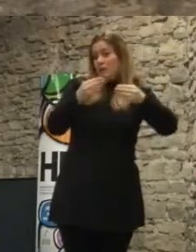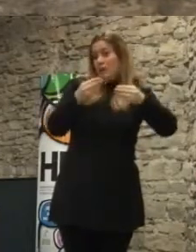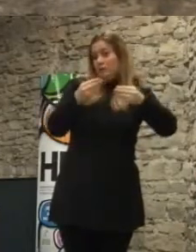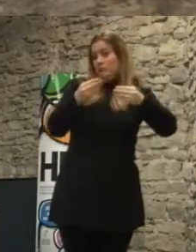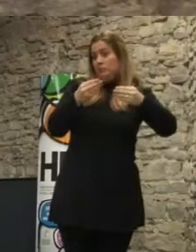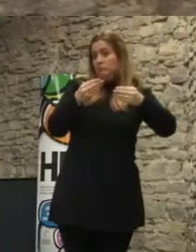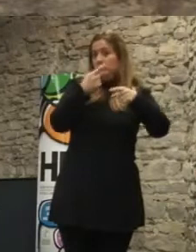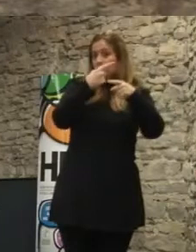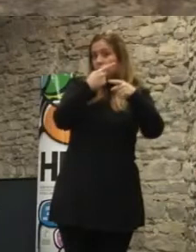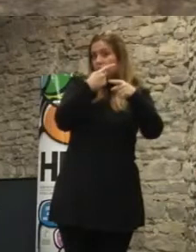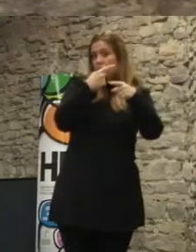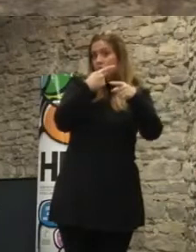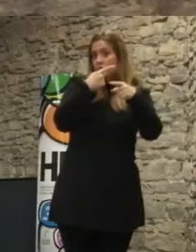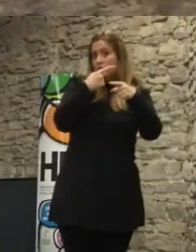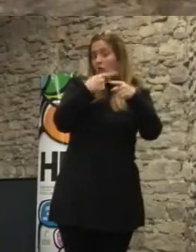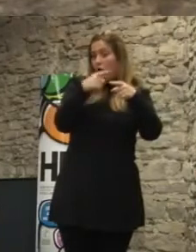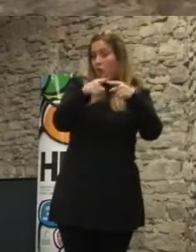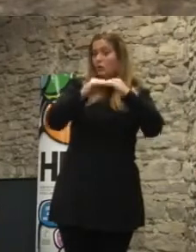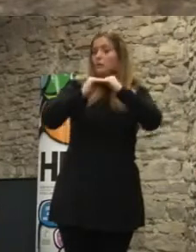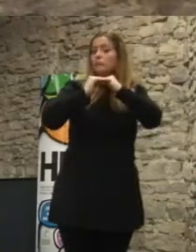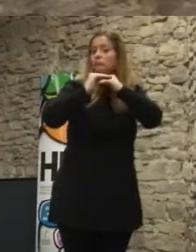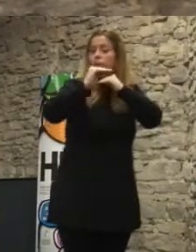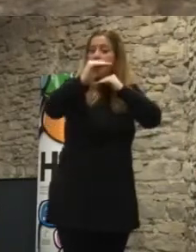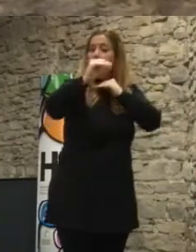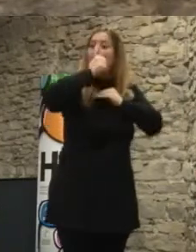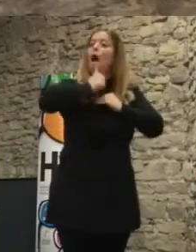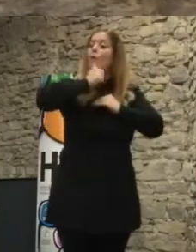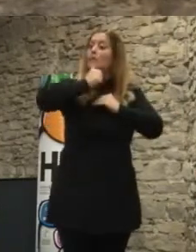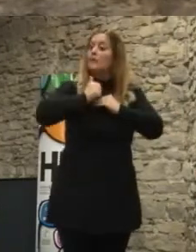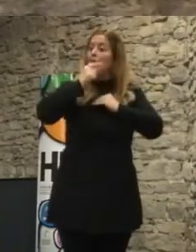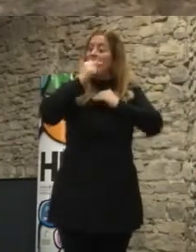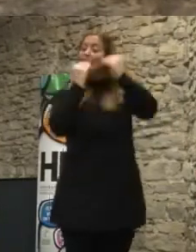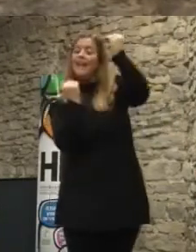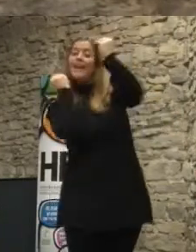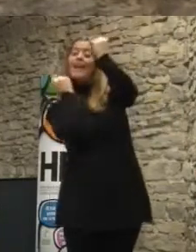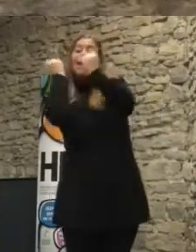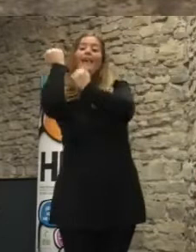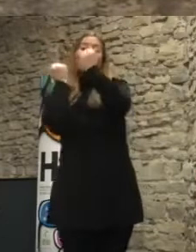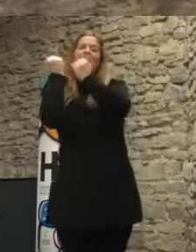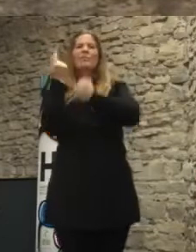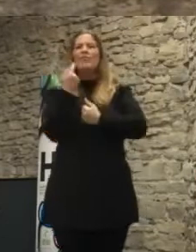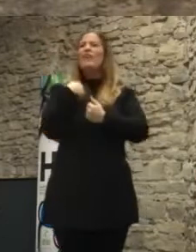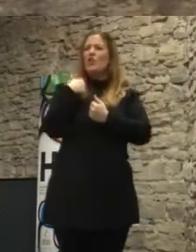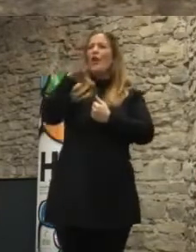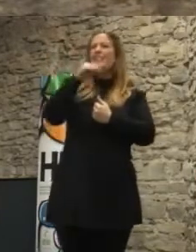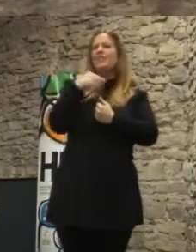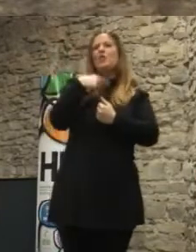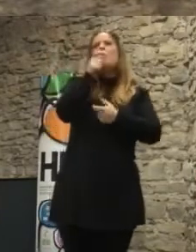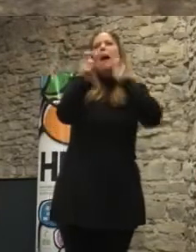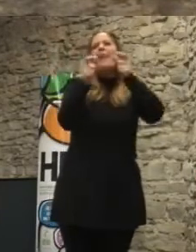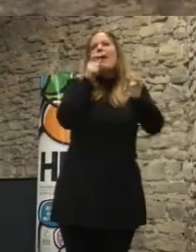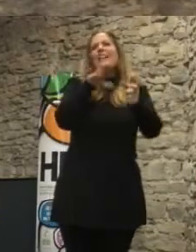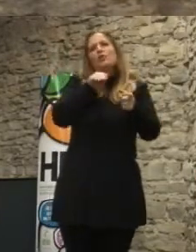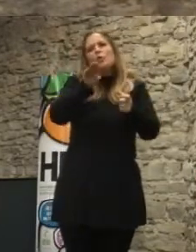capacidad de aguantar un poco el movimiento. Entonces, este equilibrio, estoy utilizando palabras que son un poco cósmicas y no sé